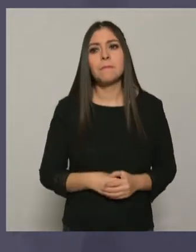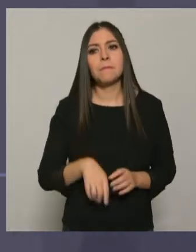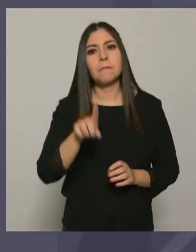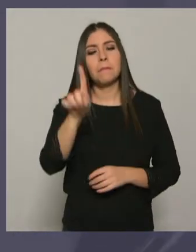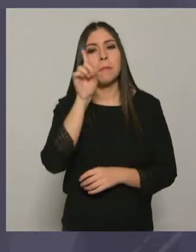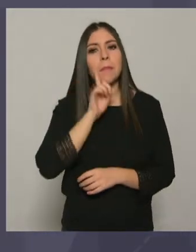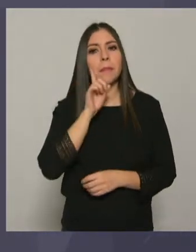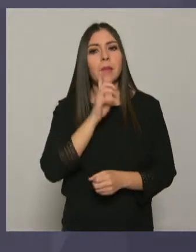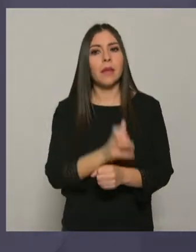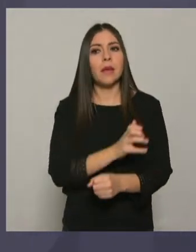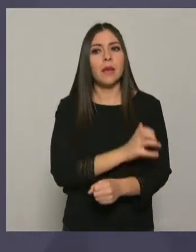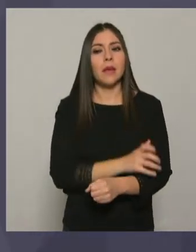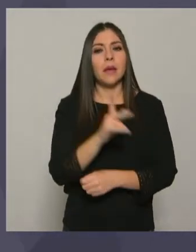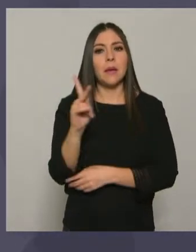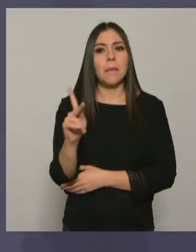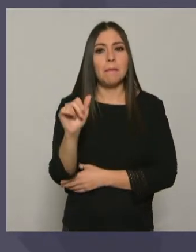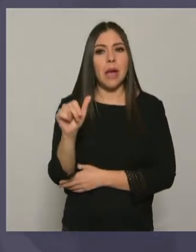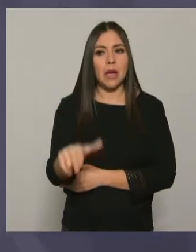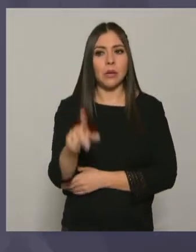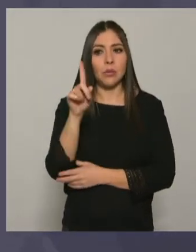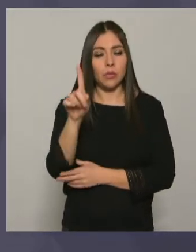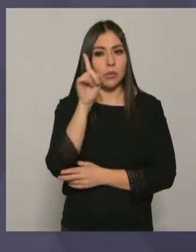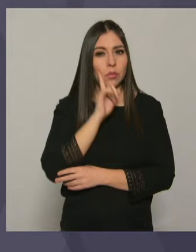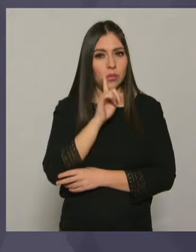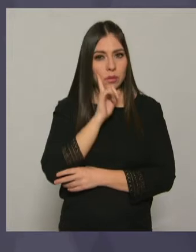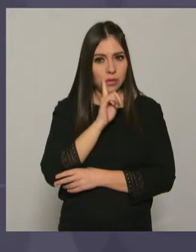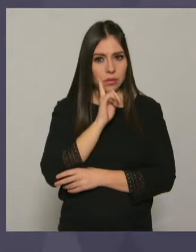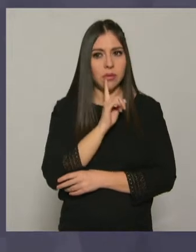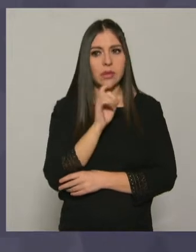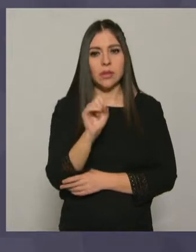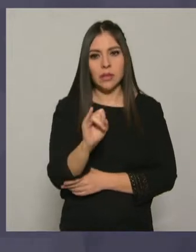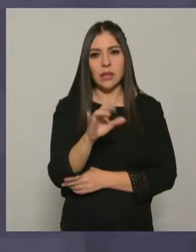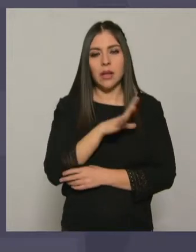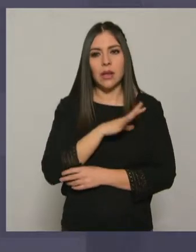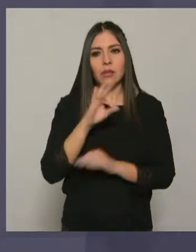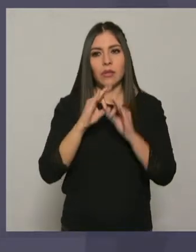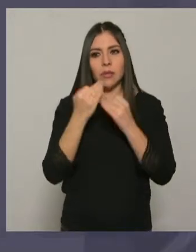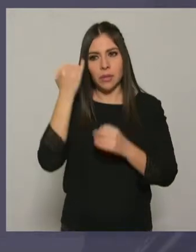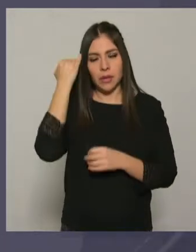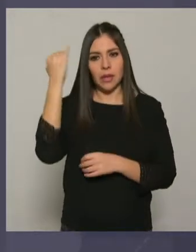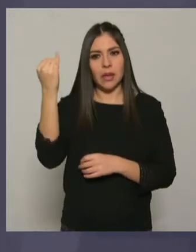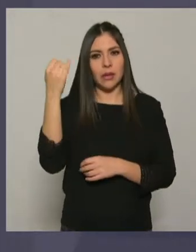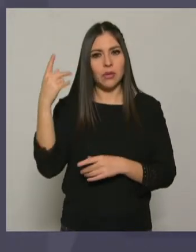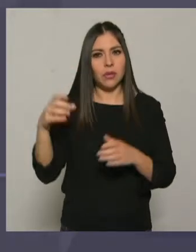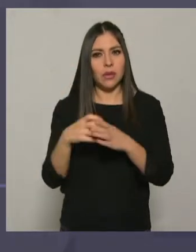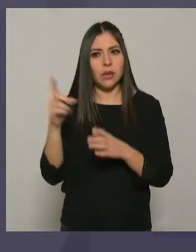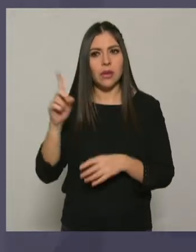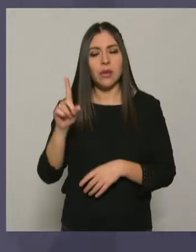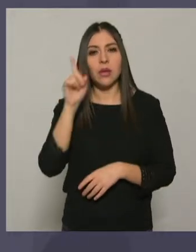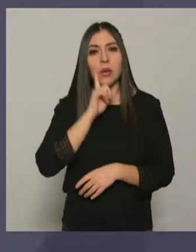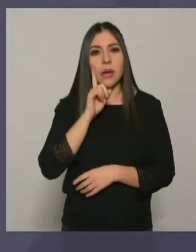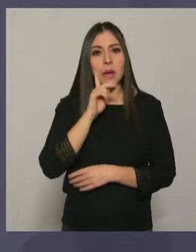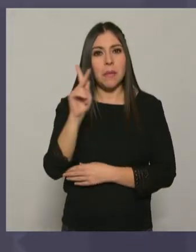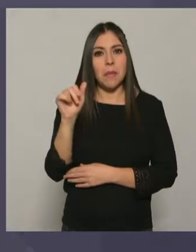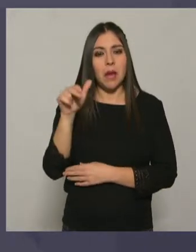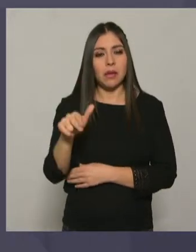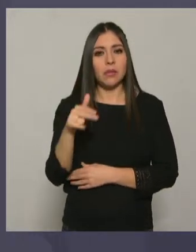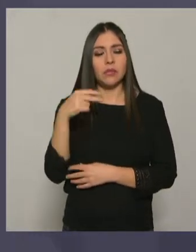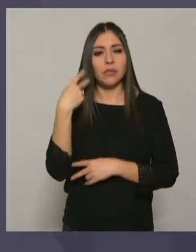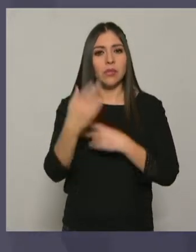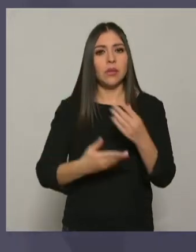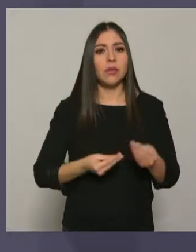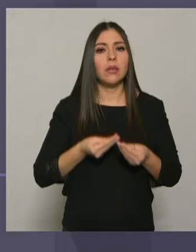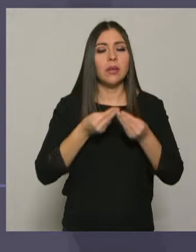del PAN, y si tengo que ponerlo, y sí, por eso insisto que sí tiene que ver una cuestión ideológica de derecha, llegó a proponer